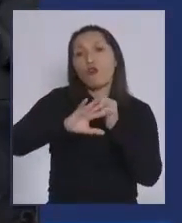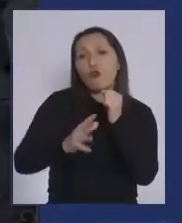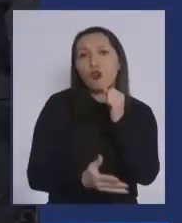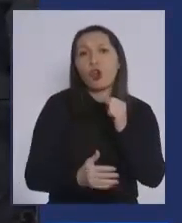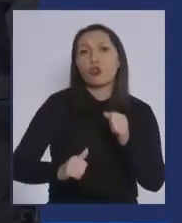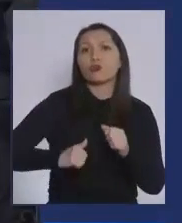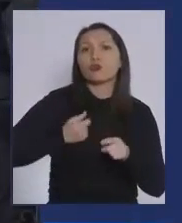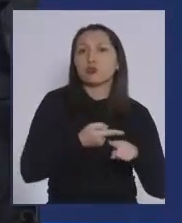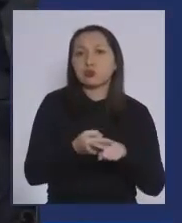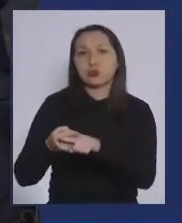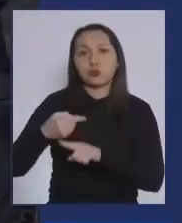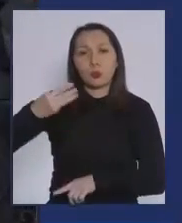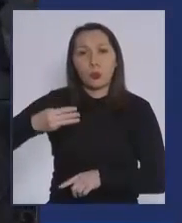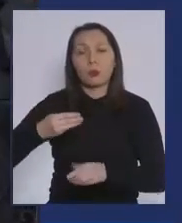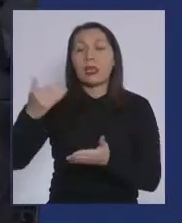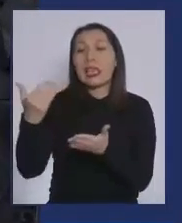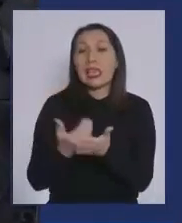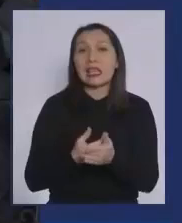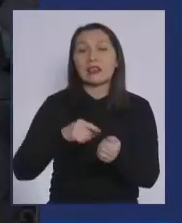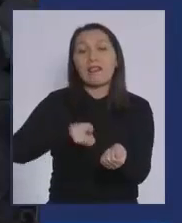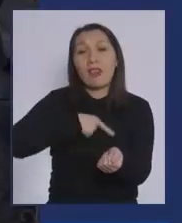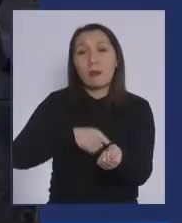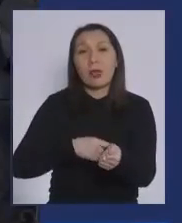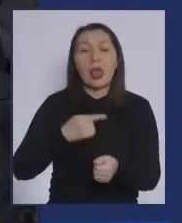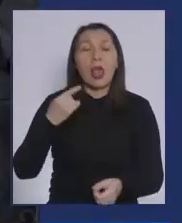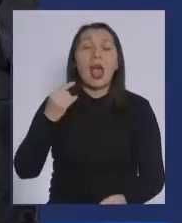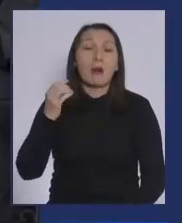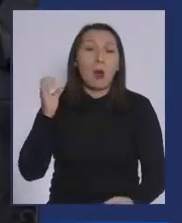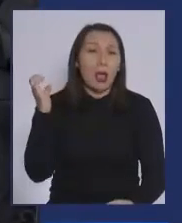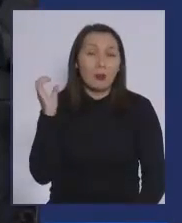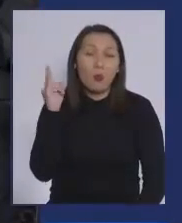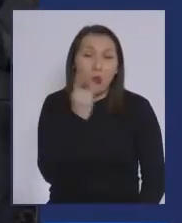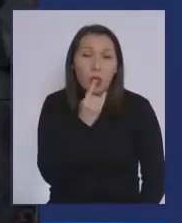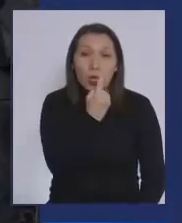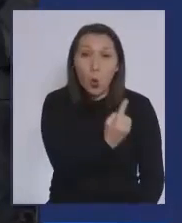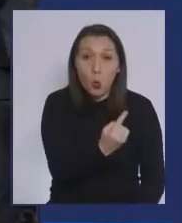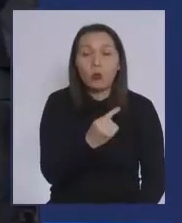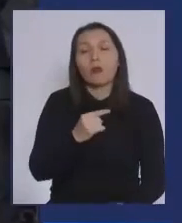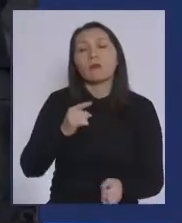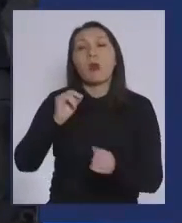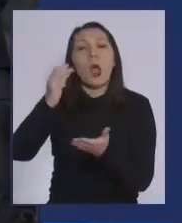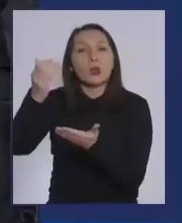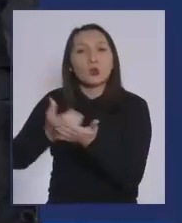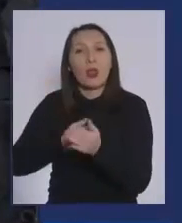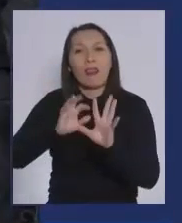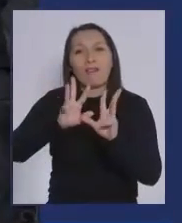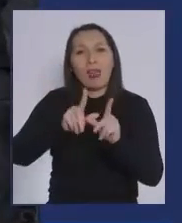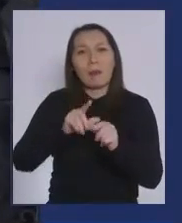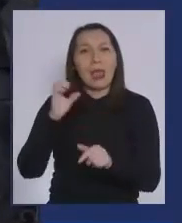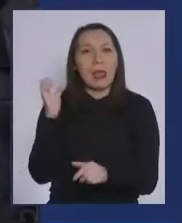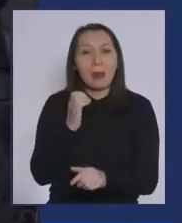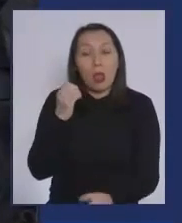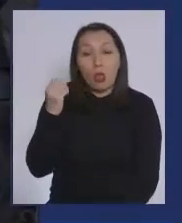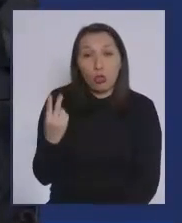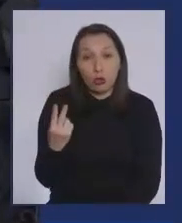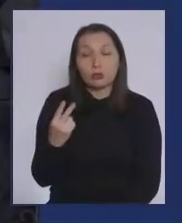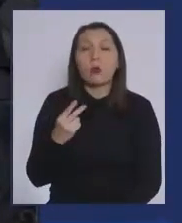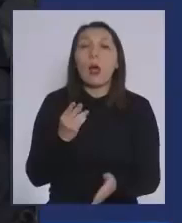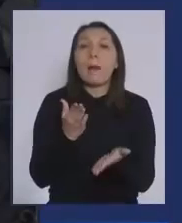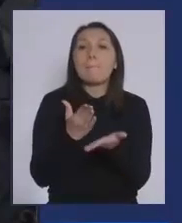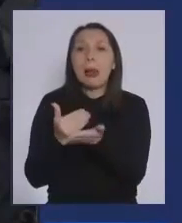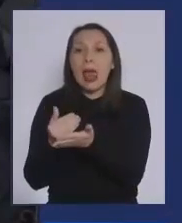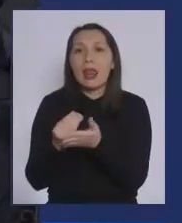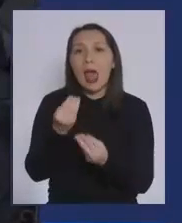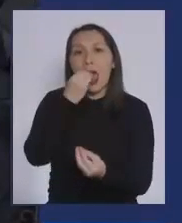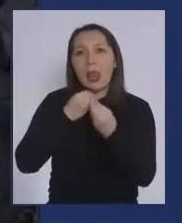municipal el ingreso familiar de emergencia 1 y el ingreso familiar de emergencia 2 y el plan de alimentos para